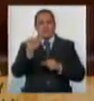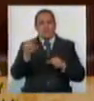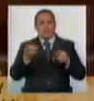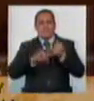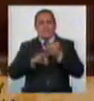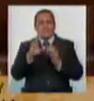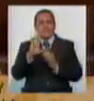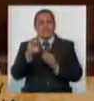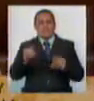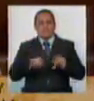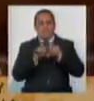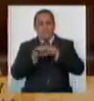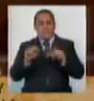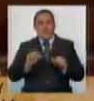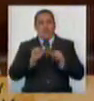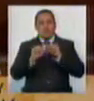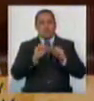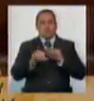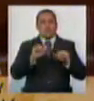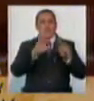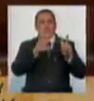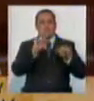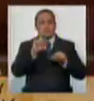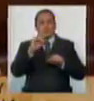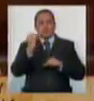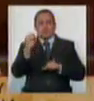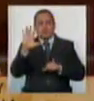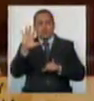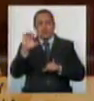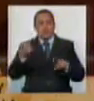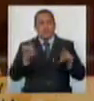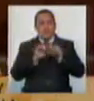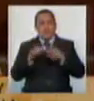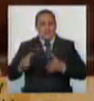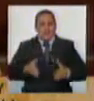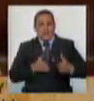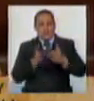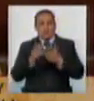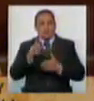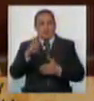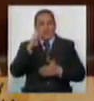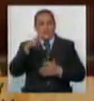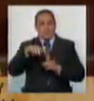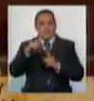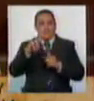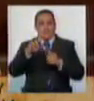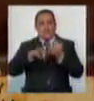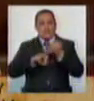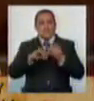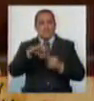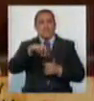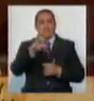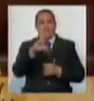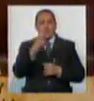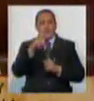kilómetro 26 al 78.5. La carretera Puente Richter, Puente Paucartambo,